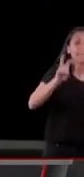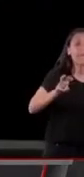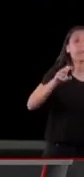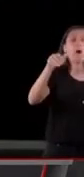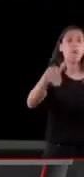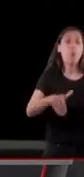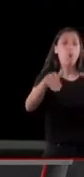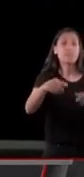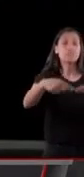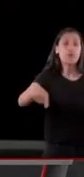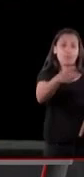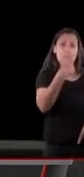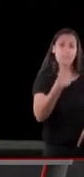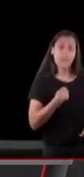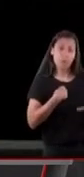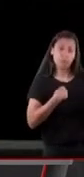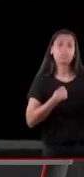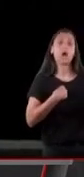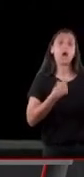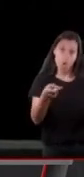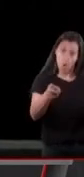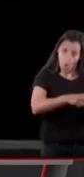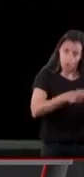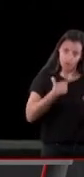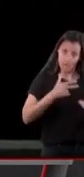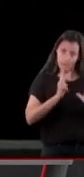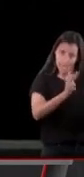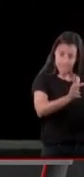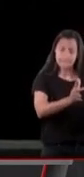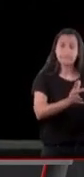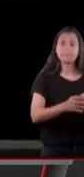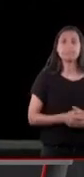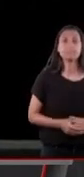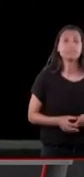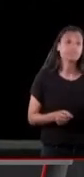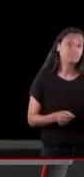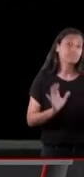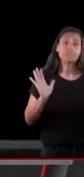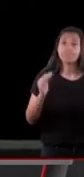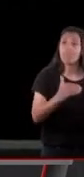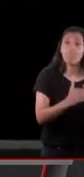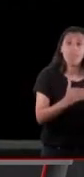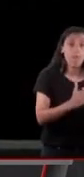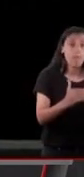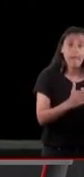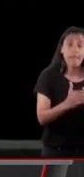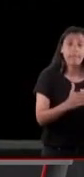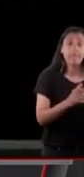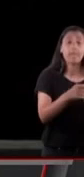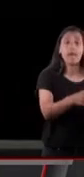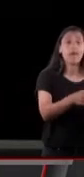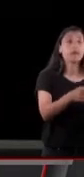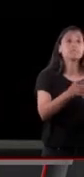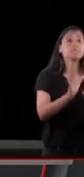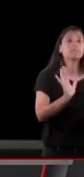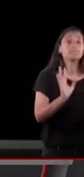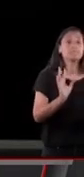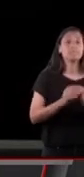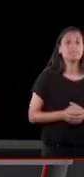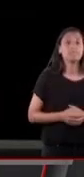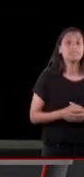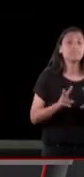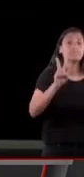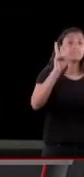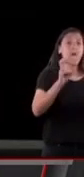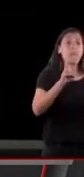las radios, todos están hablando al respecto, por lo menos los canales y los programas que están todos en vivo en este momento. Y es tema bueno, único, y la gran incertidumbre.